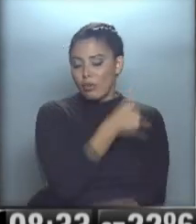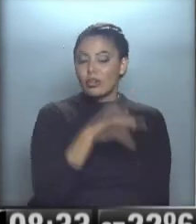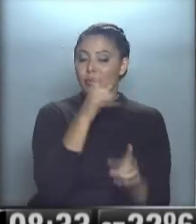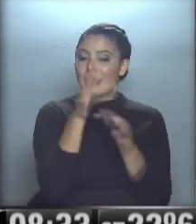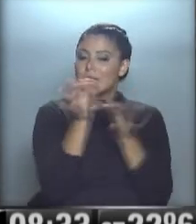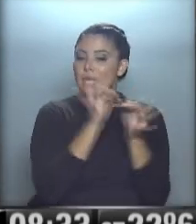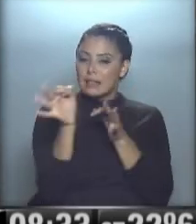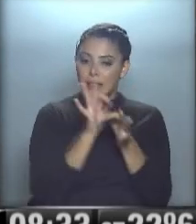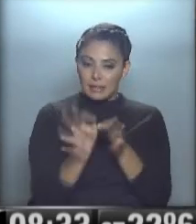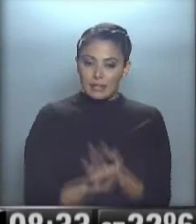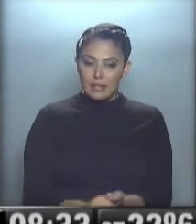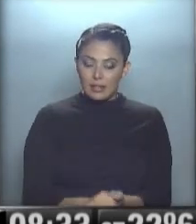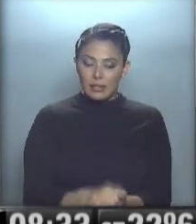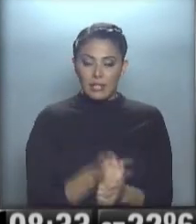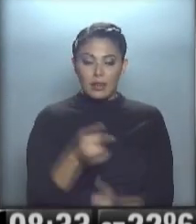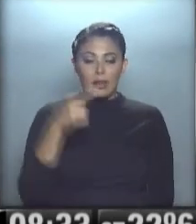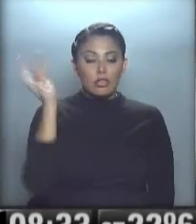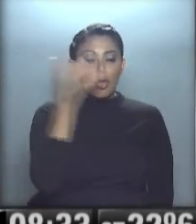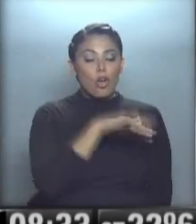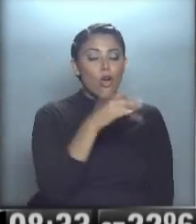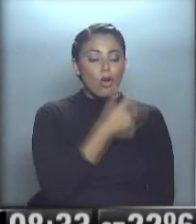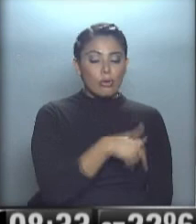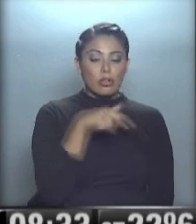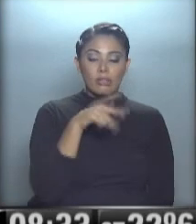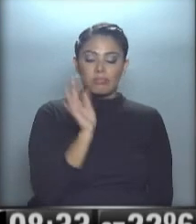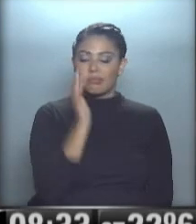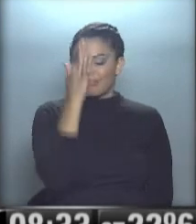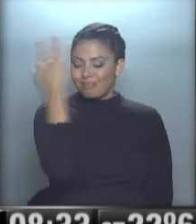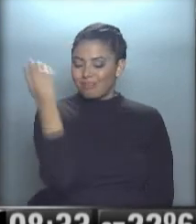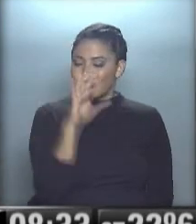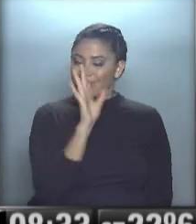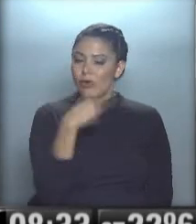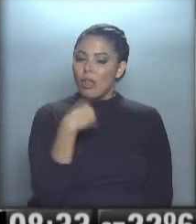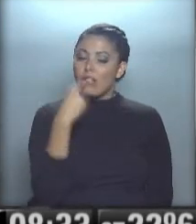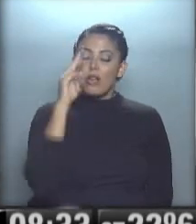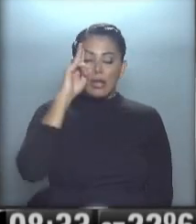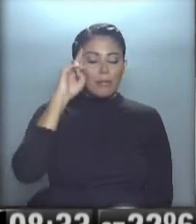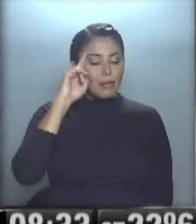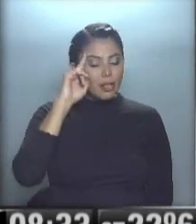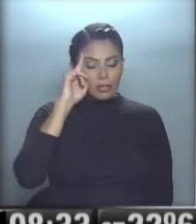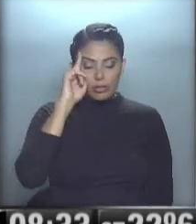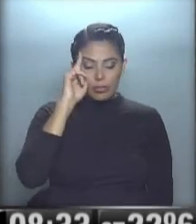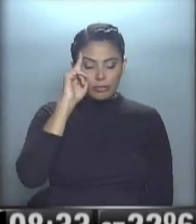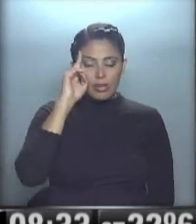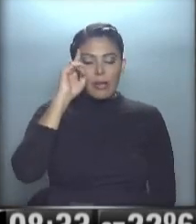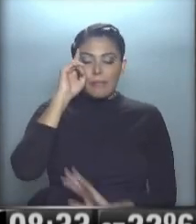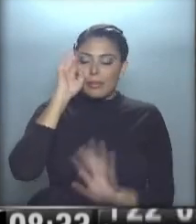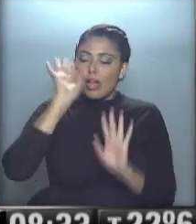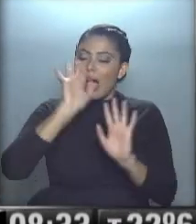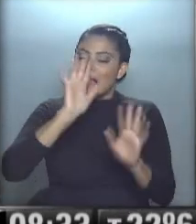estrategias que afectan la credibilidad de los gobiernos. La verdad, lo digo con mucho respeto, en el marco del disenso de toda